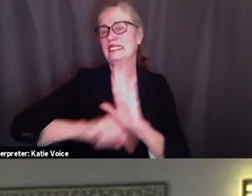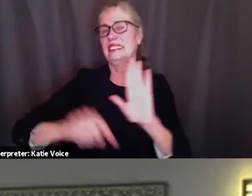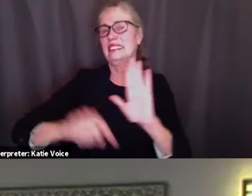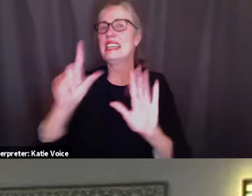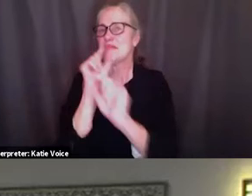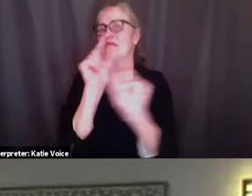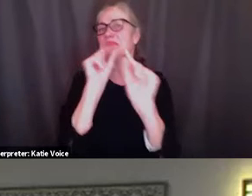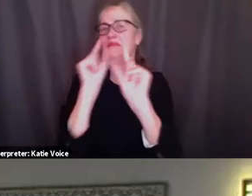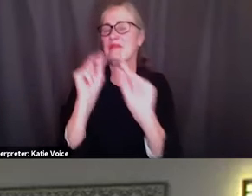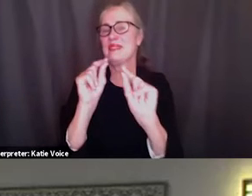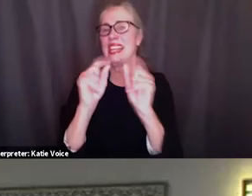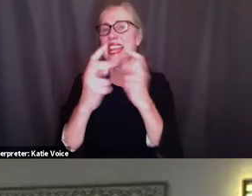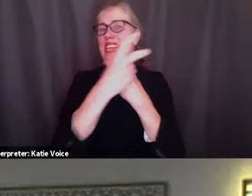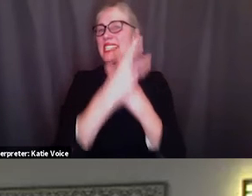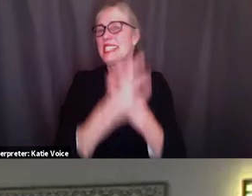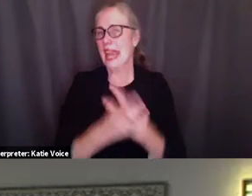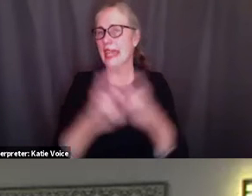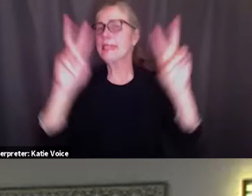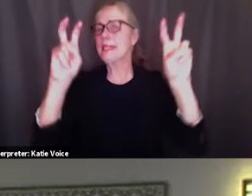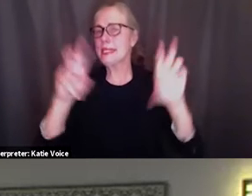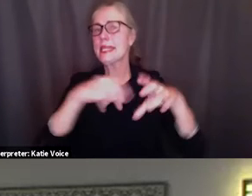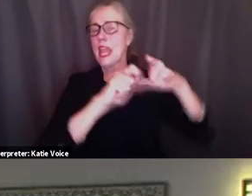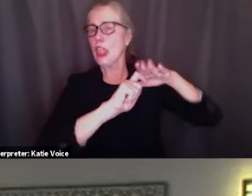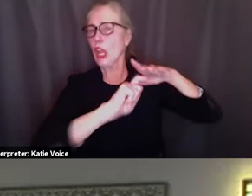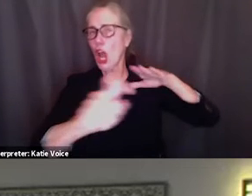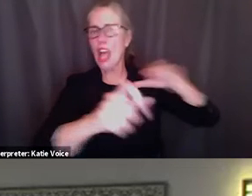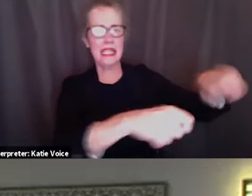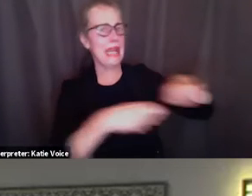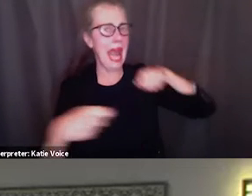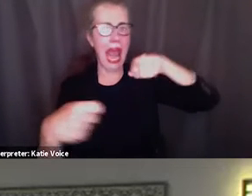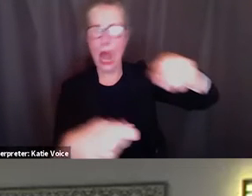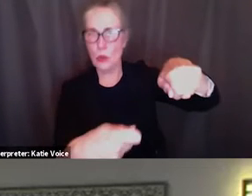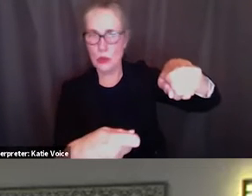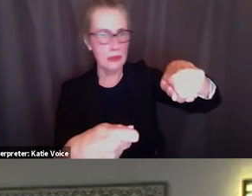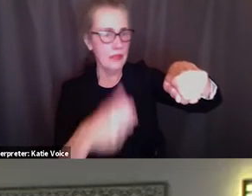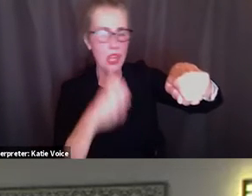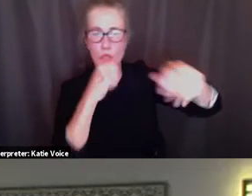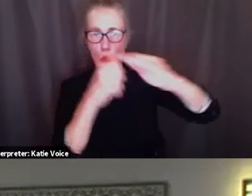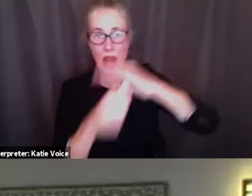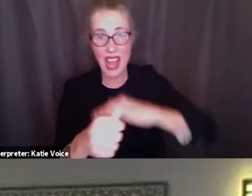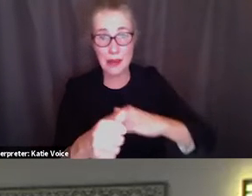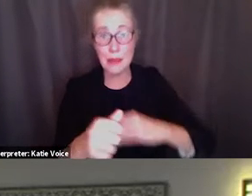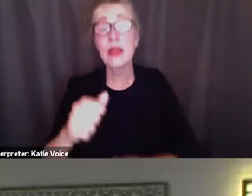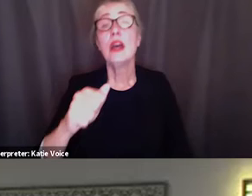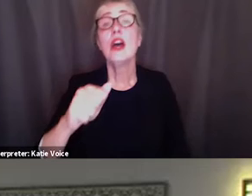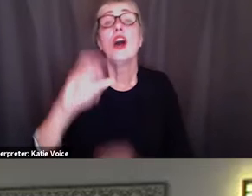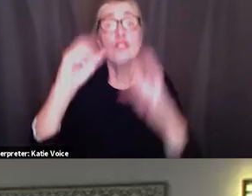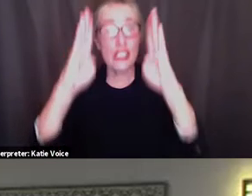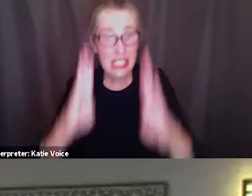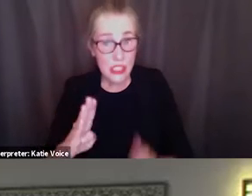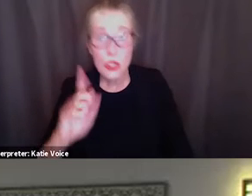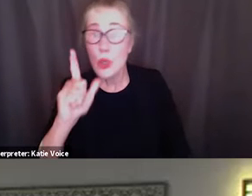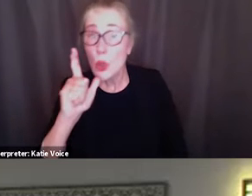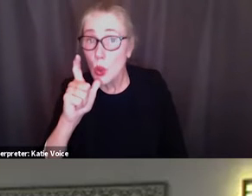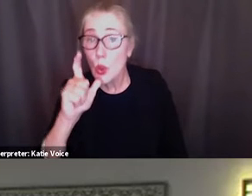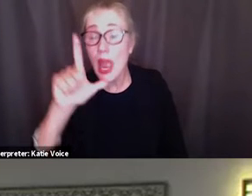Y sugiero que saquen esas cosas del closet, que no,